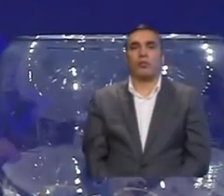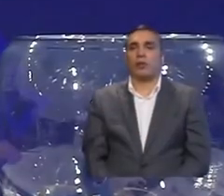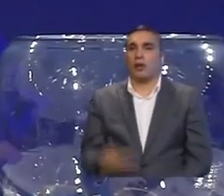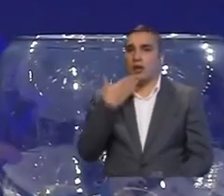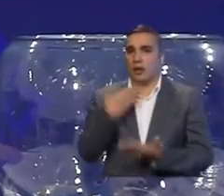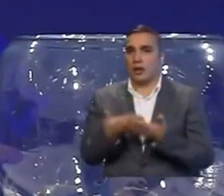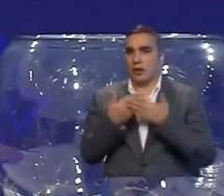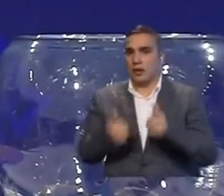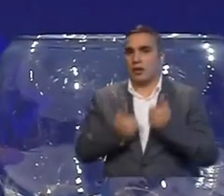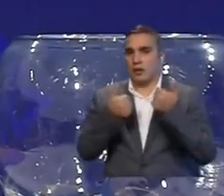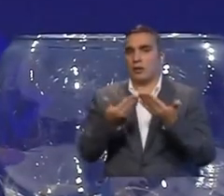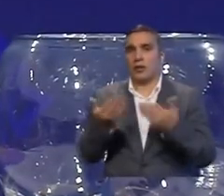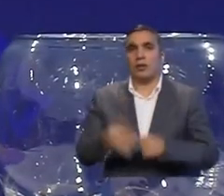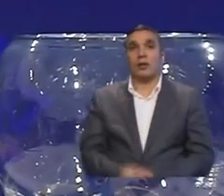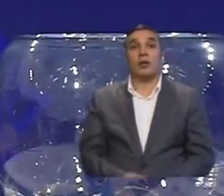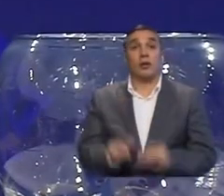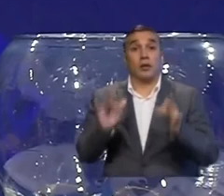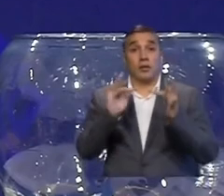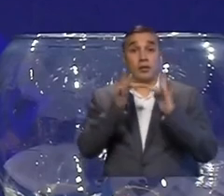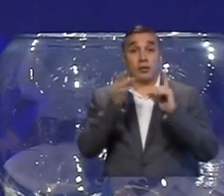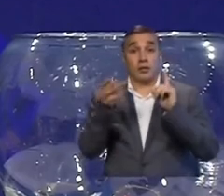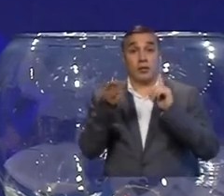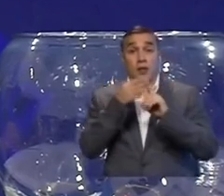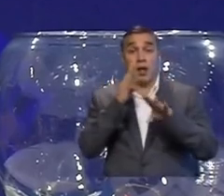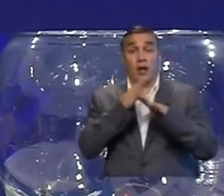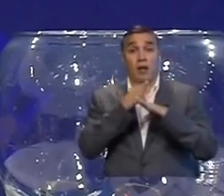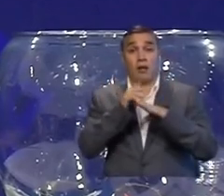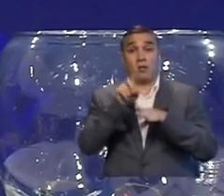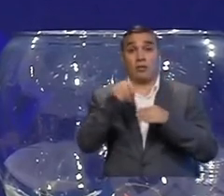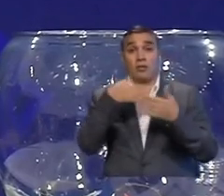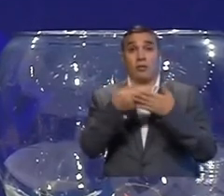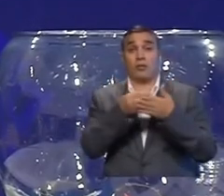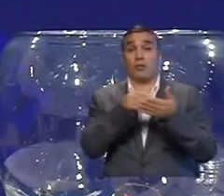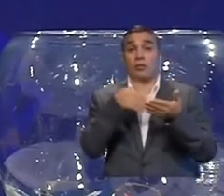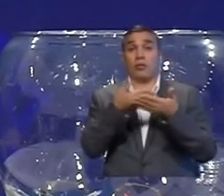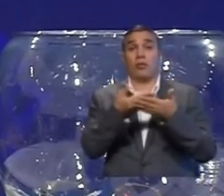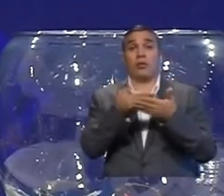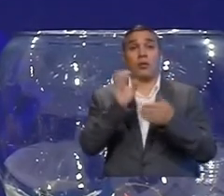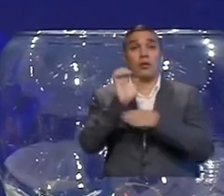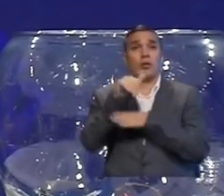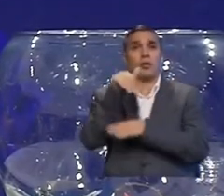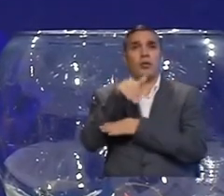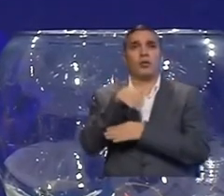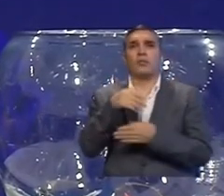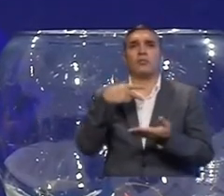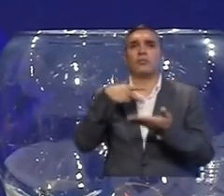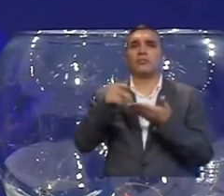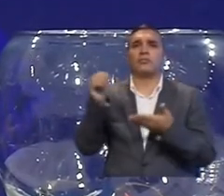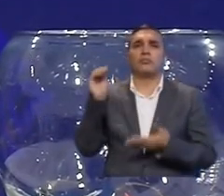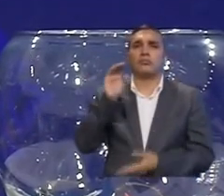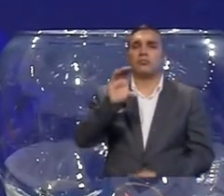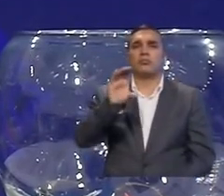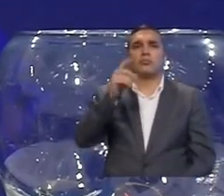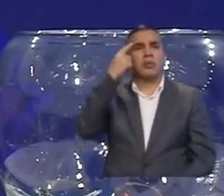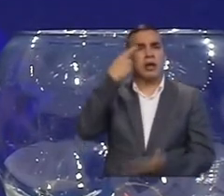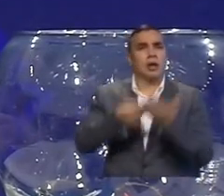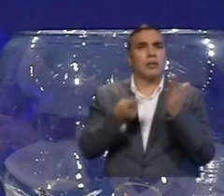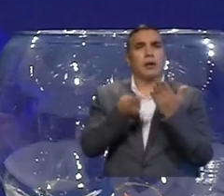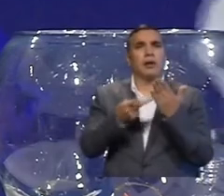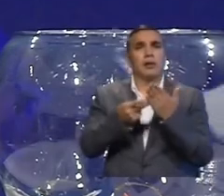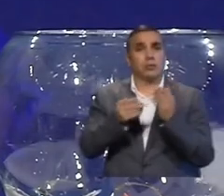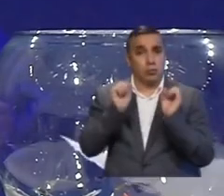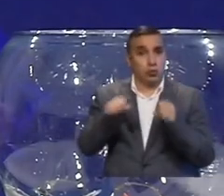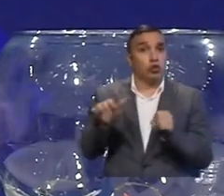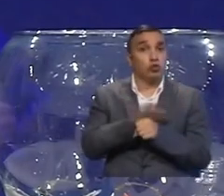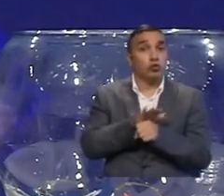Gracias, candidato Sagnay. La conectividad a la que se ha referido, extenderla a territorio nacional y la inversión de recursos para que eso ocurra,